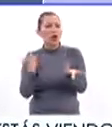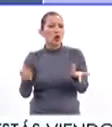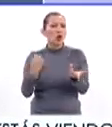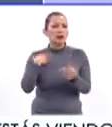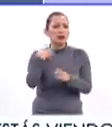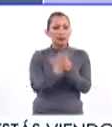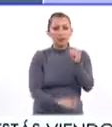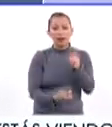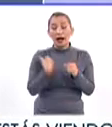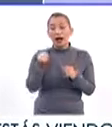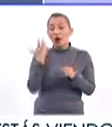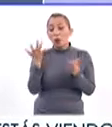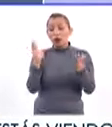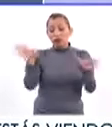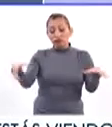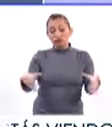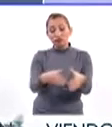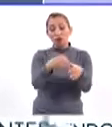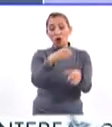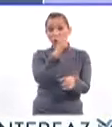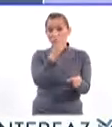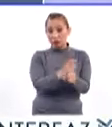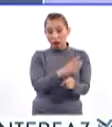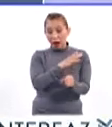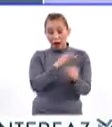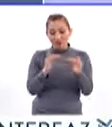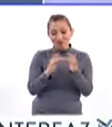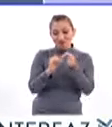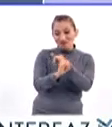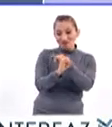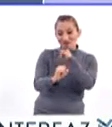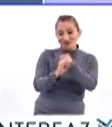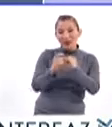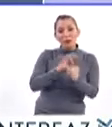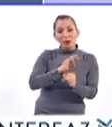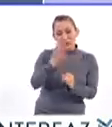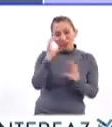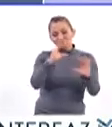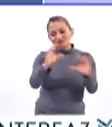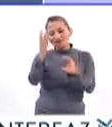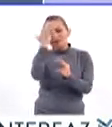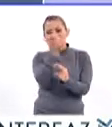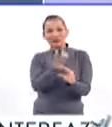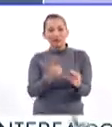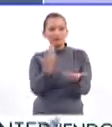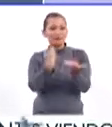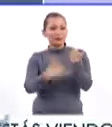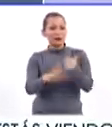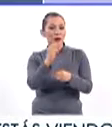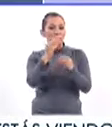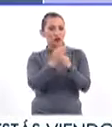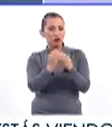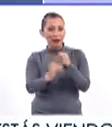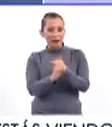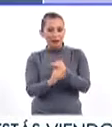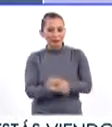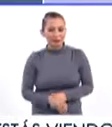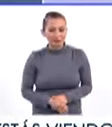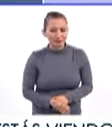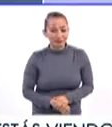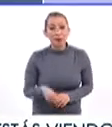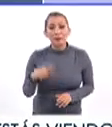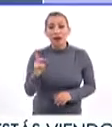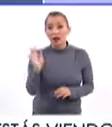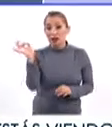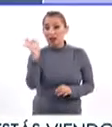geográfico, al conectarlos a numerosas oportunidades y dotarles de las aptitudes que necesitan para tener éxito en un mundo digital. Pero a